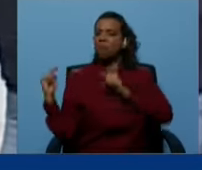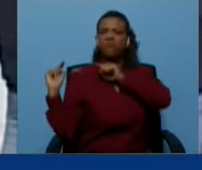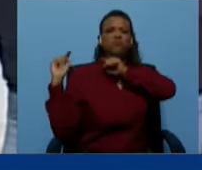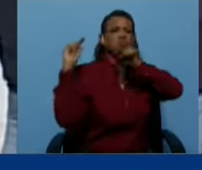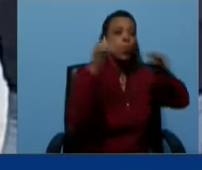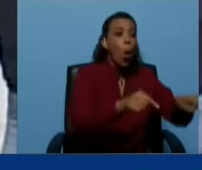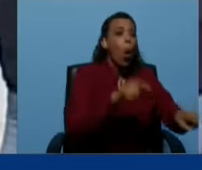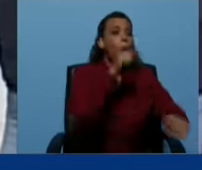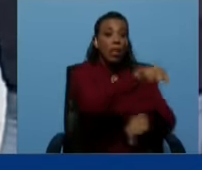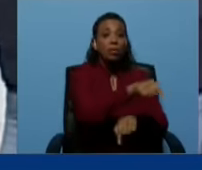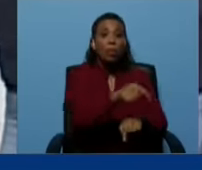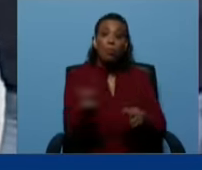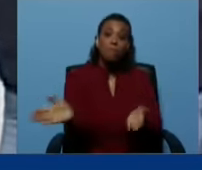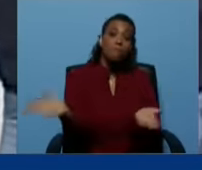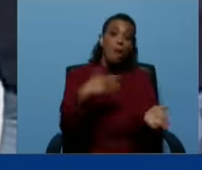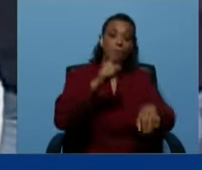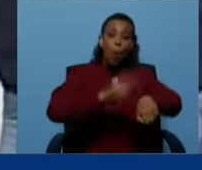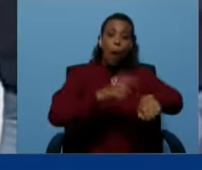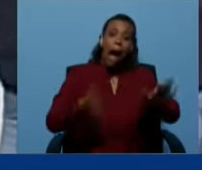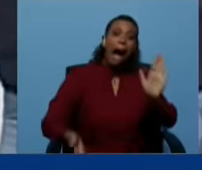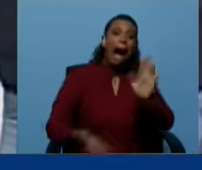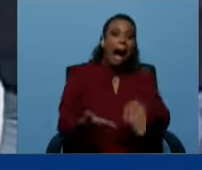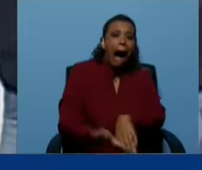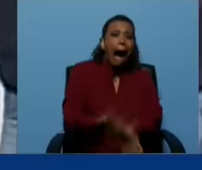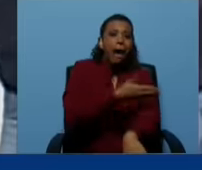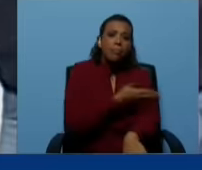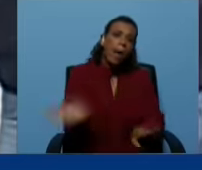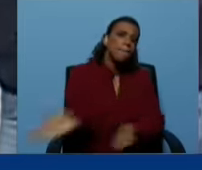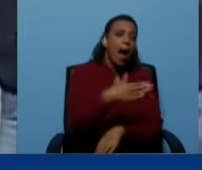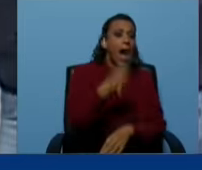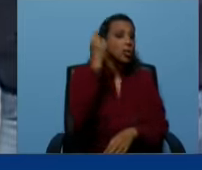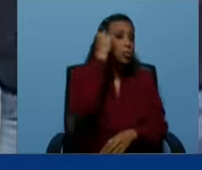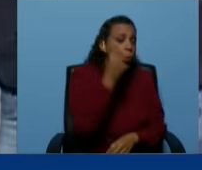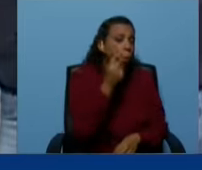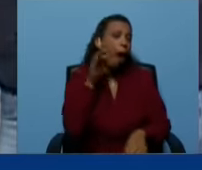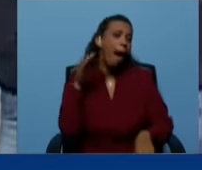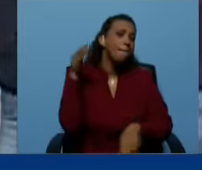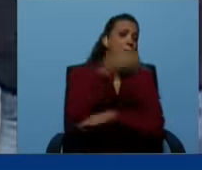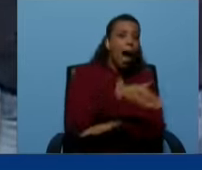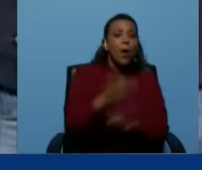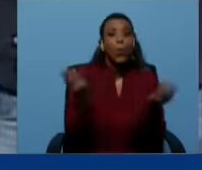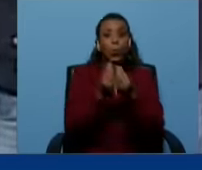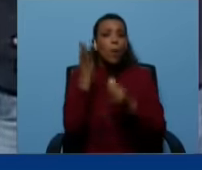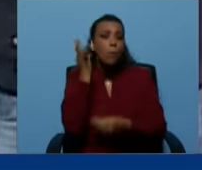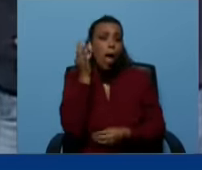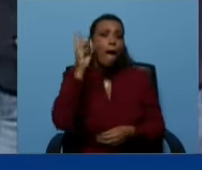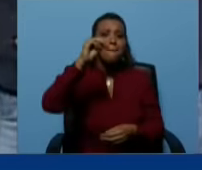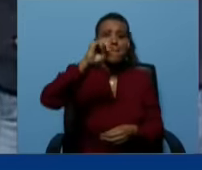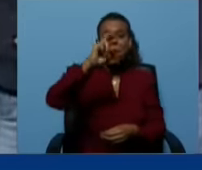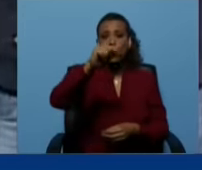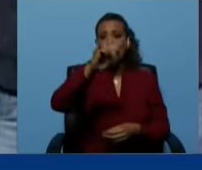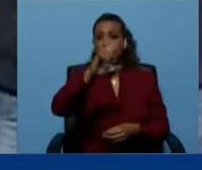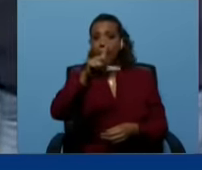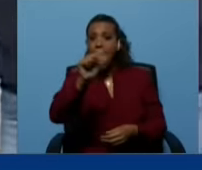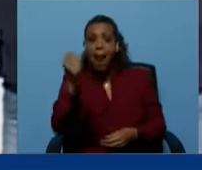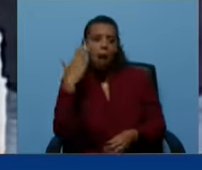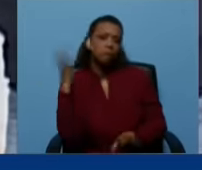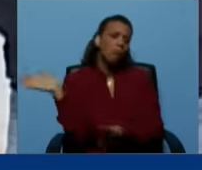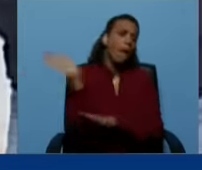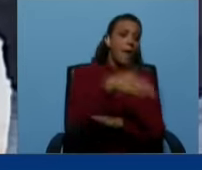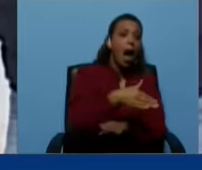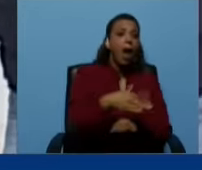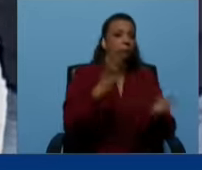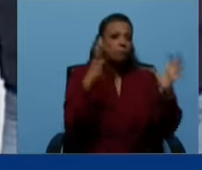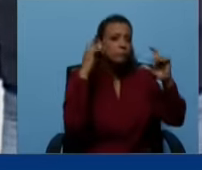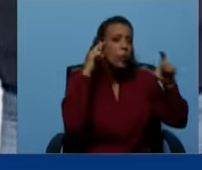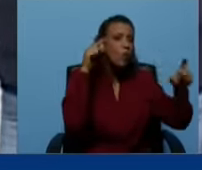Ordenó a Sucre preparar las fuerzas militares diezmadas